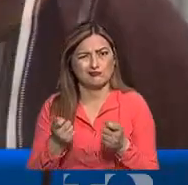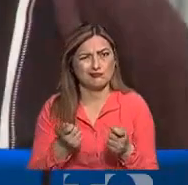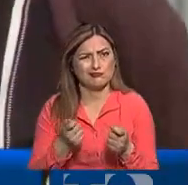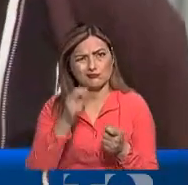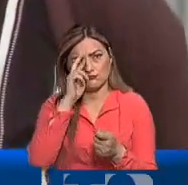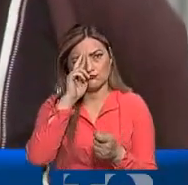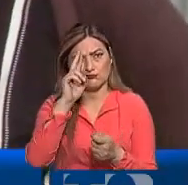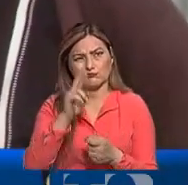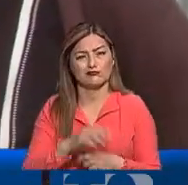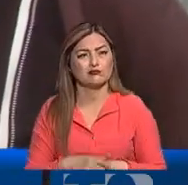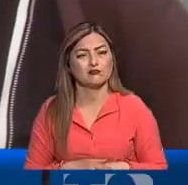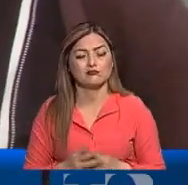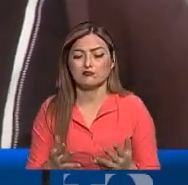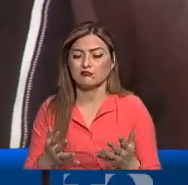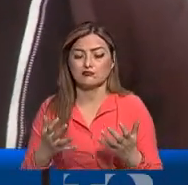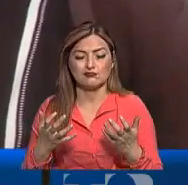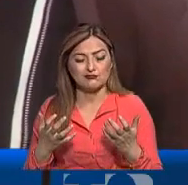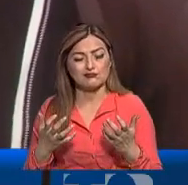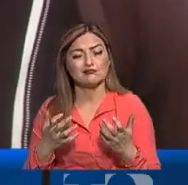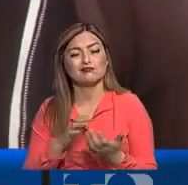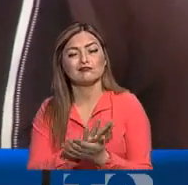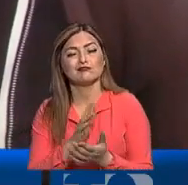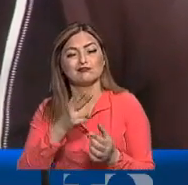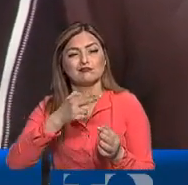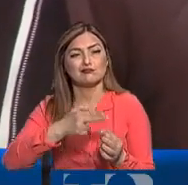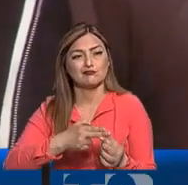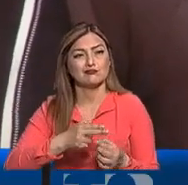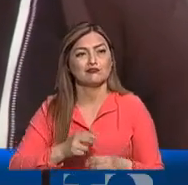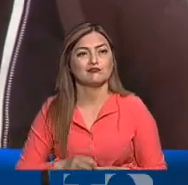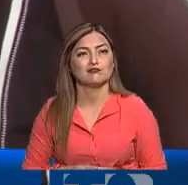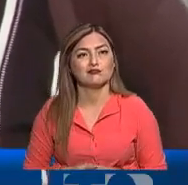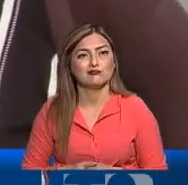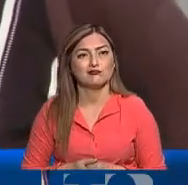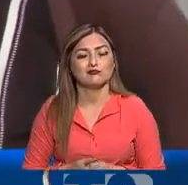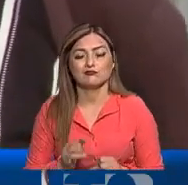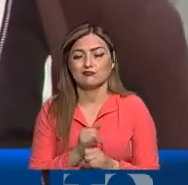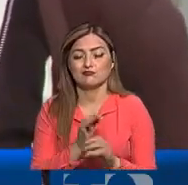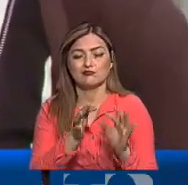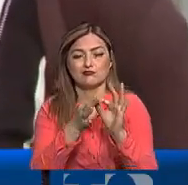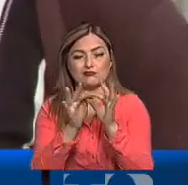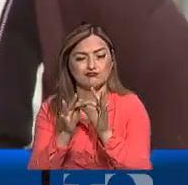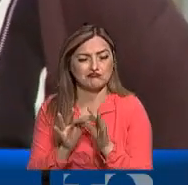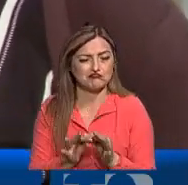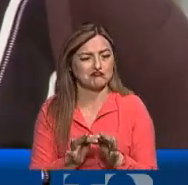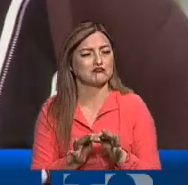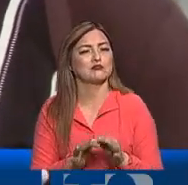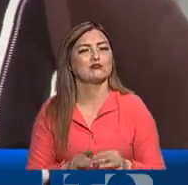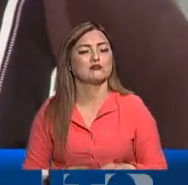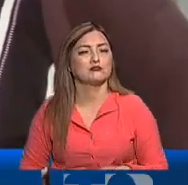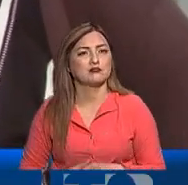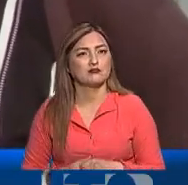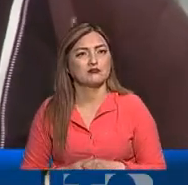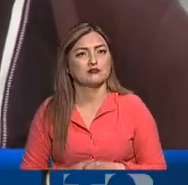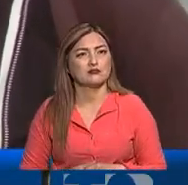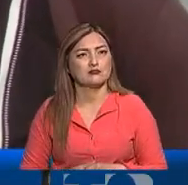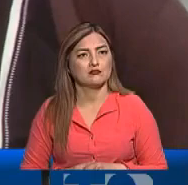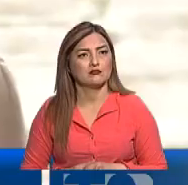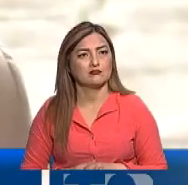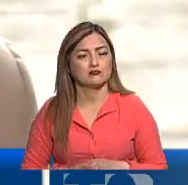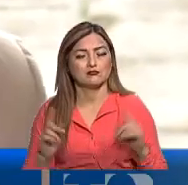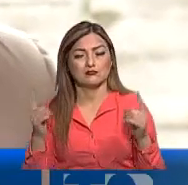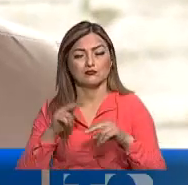queremos que regresen pero que regresen con las instituciones ya arregladas es una buena infraestructura